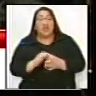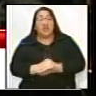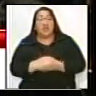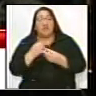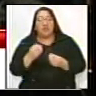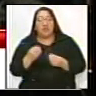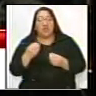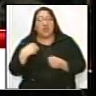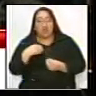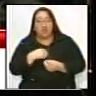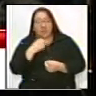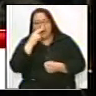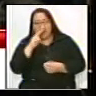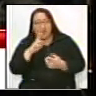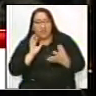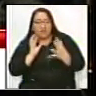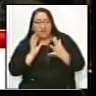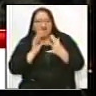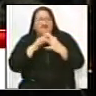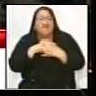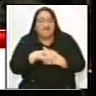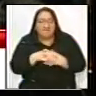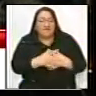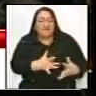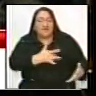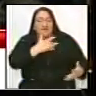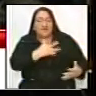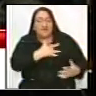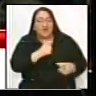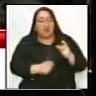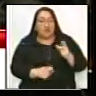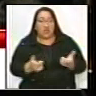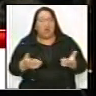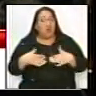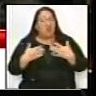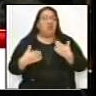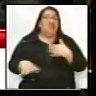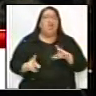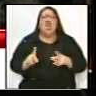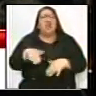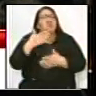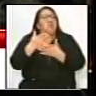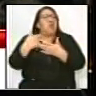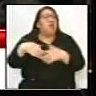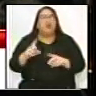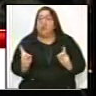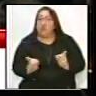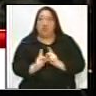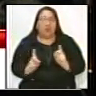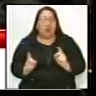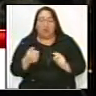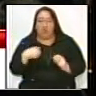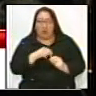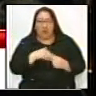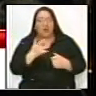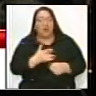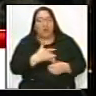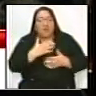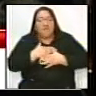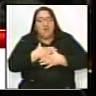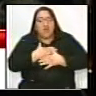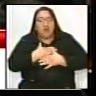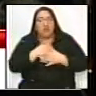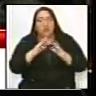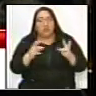qué? Porque hay un grado de sensibilidad con la ciudadanía. No podemos ser indiferentes con lo que le pasa al ciudadano. Debemos sentir como nuestro